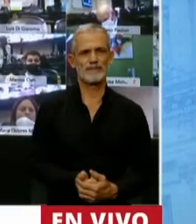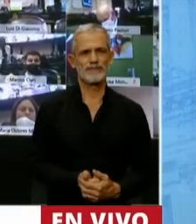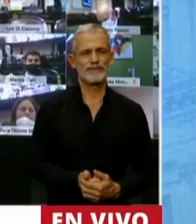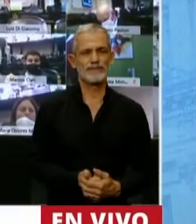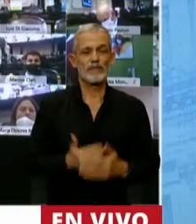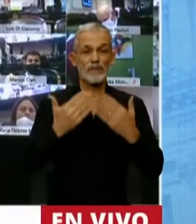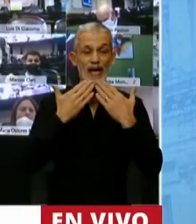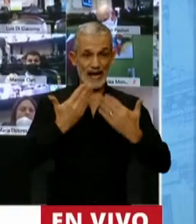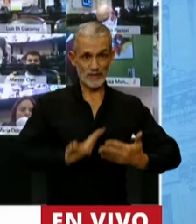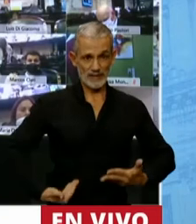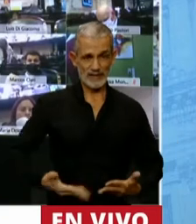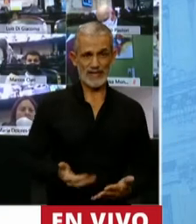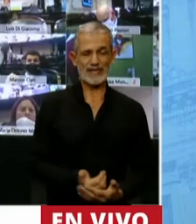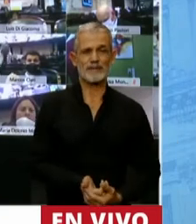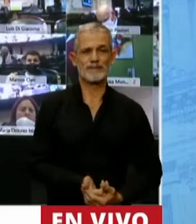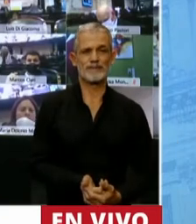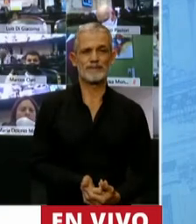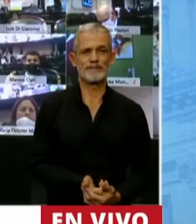Gracias, Presidente.